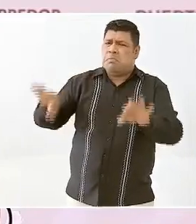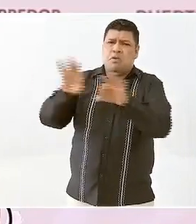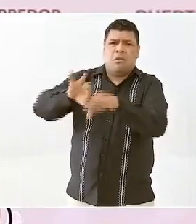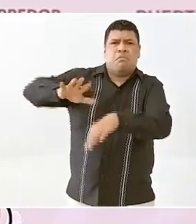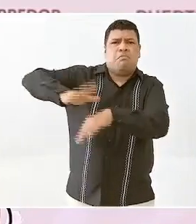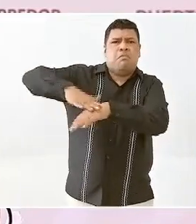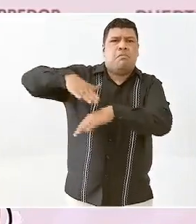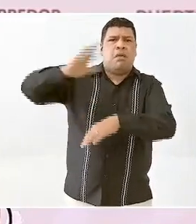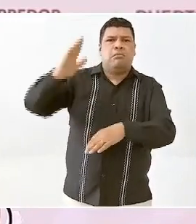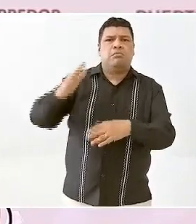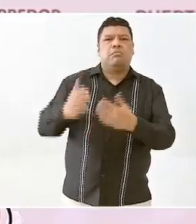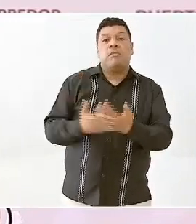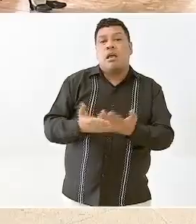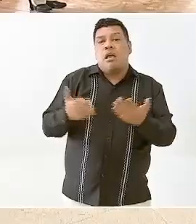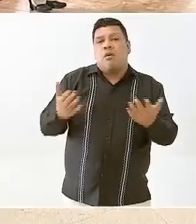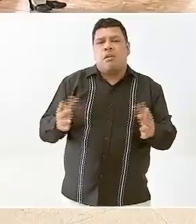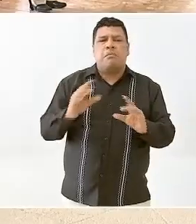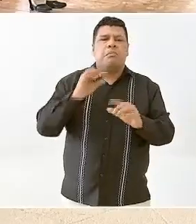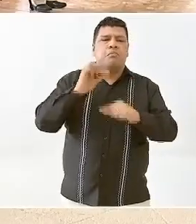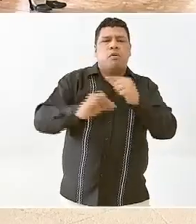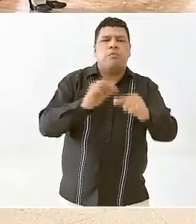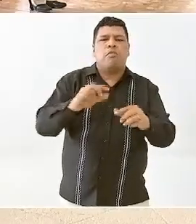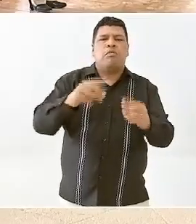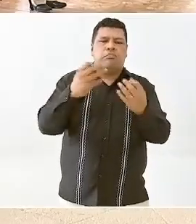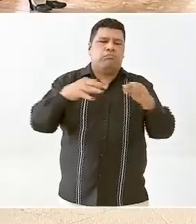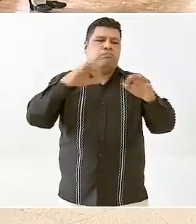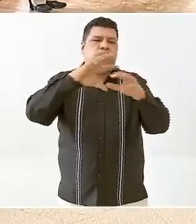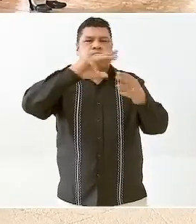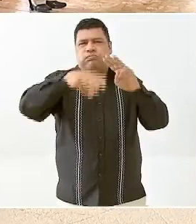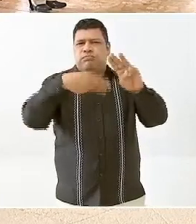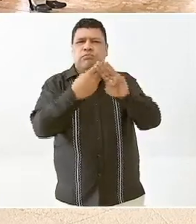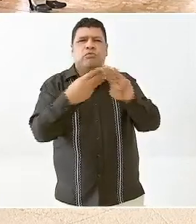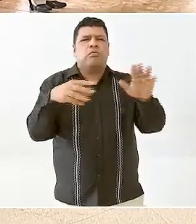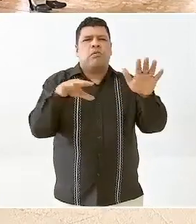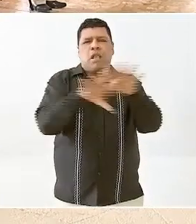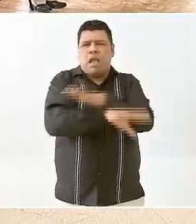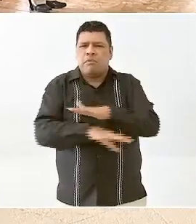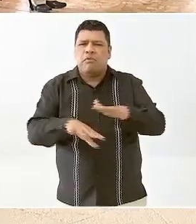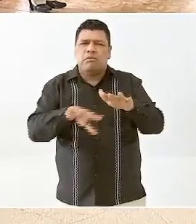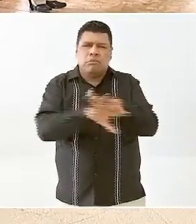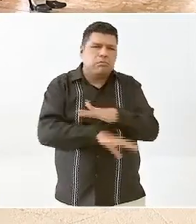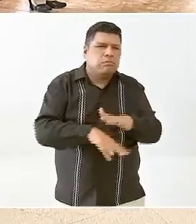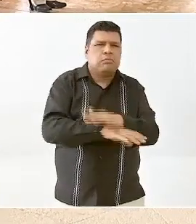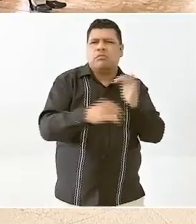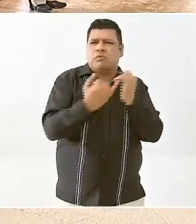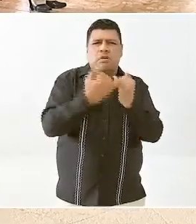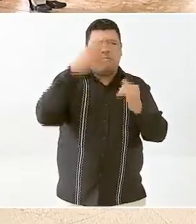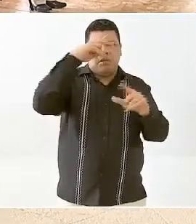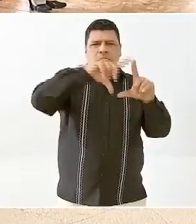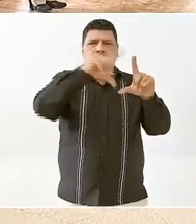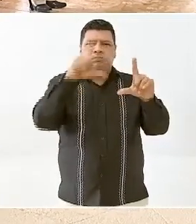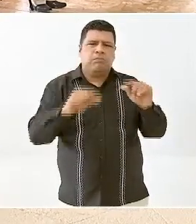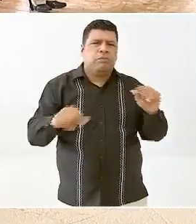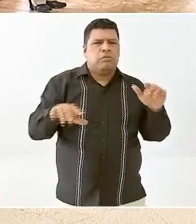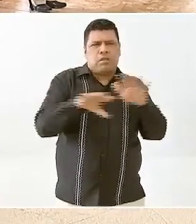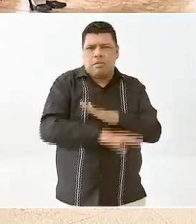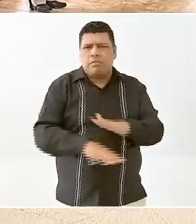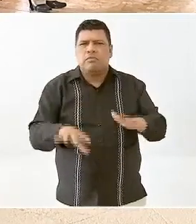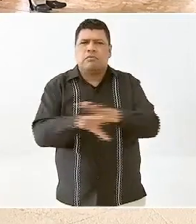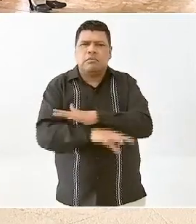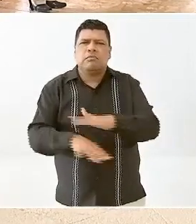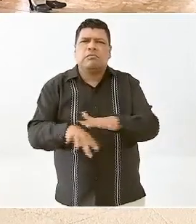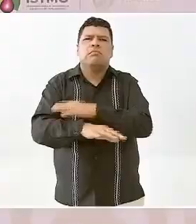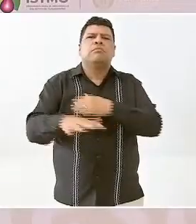Ahora las cosas han cambiado en el mundo, en nuestro país, por el